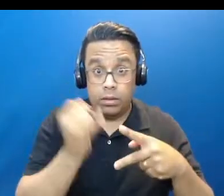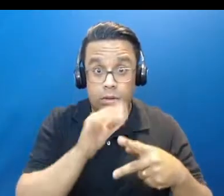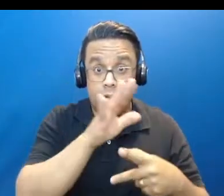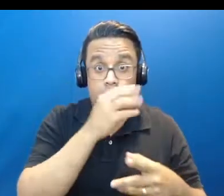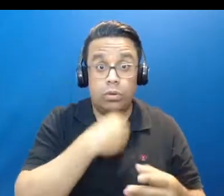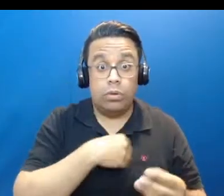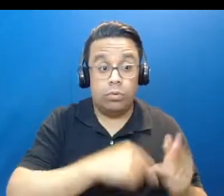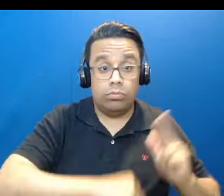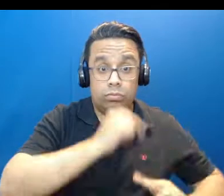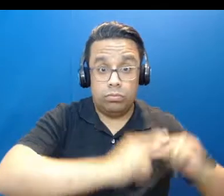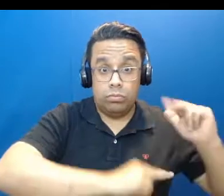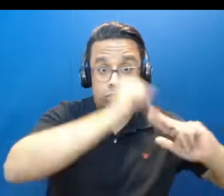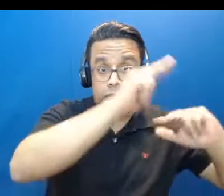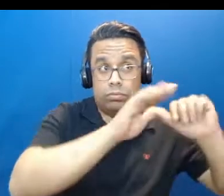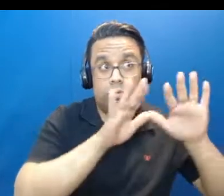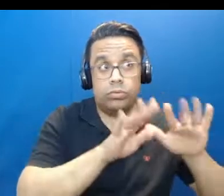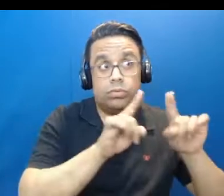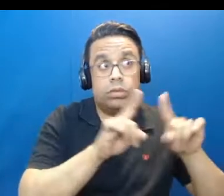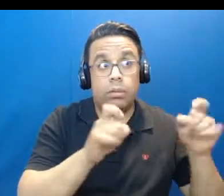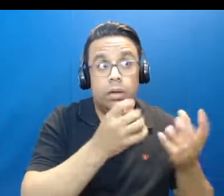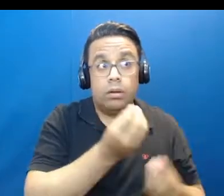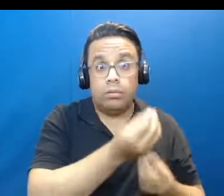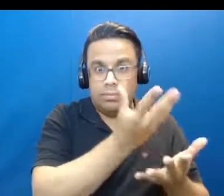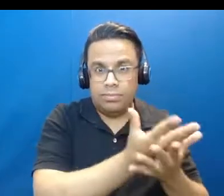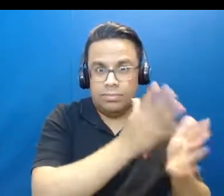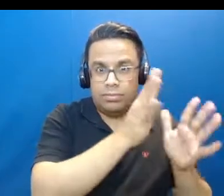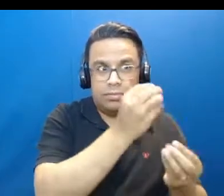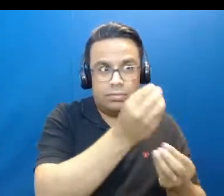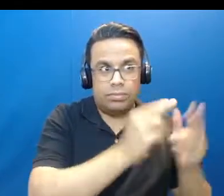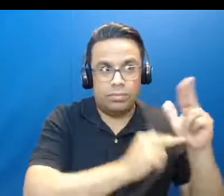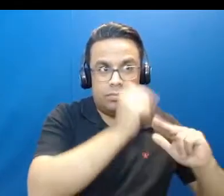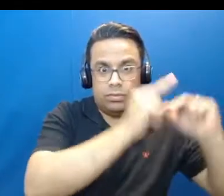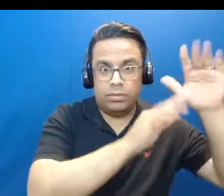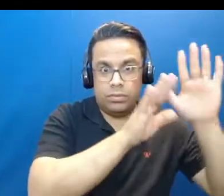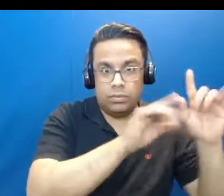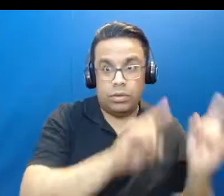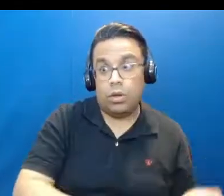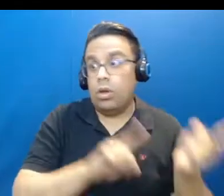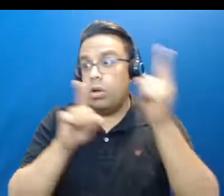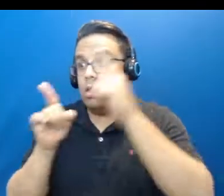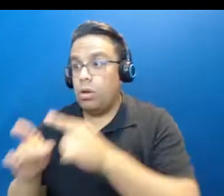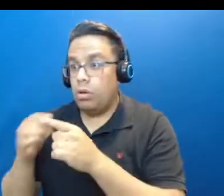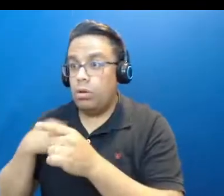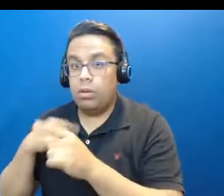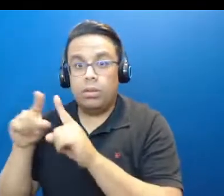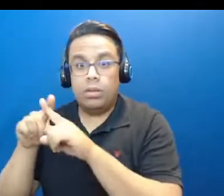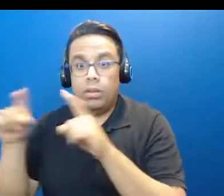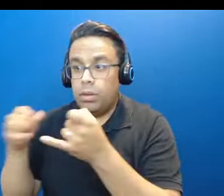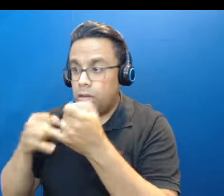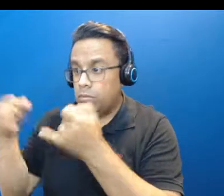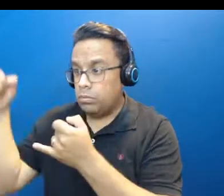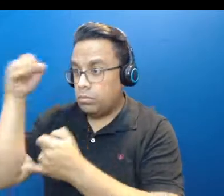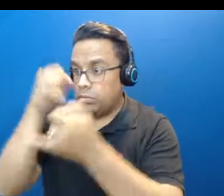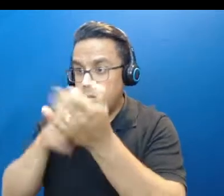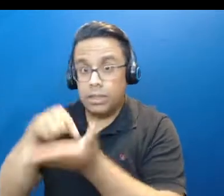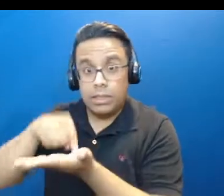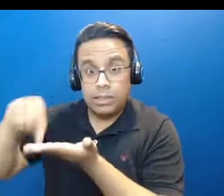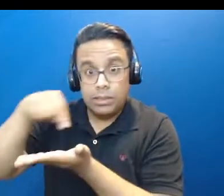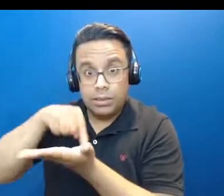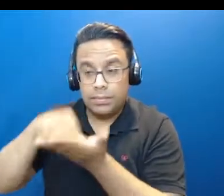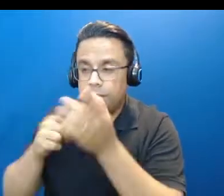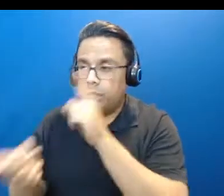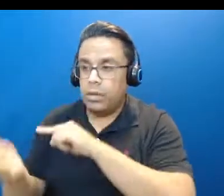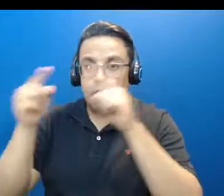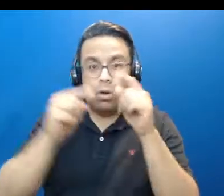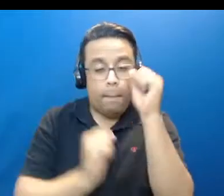que hacerlo en un sistema de dibujo de construcción civil o de dibujo electrónico o de dibujo mecánico, etcétera.